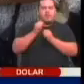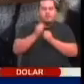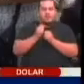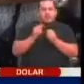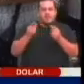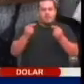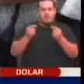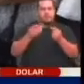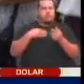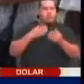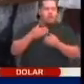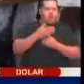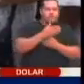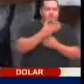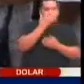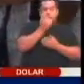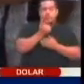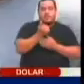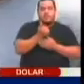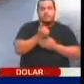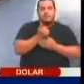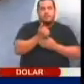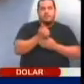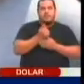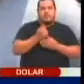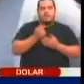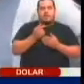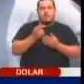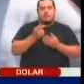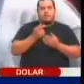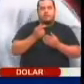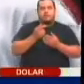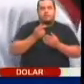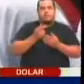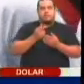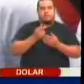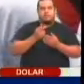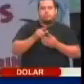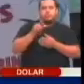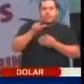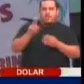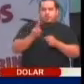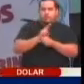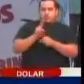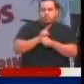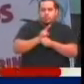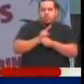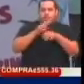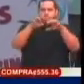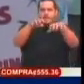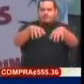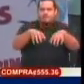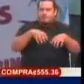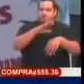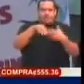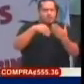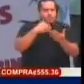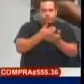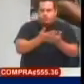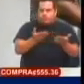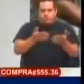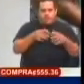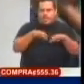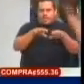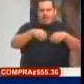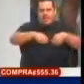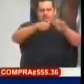pescado. ¿Por qué? Porque el arte de ellos es un arte no selectivo y entonces donde ellos lo traen, donde ellos lo usen, van a arrasar con lo que tengan a su paso, ¿verdad? Se